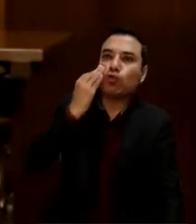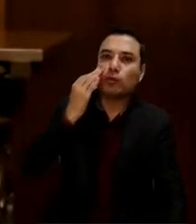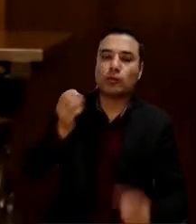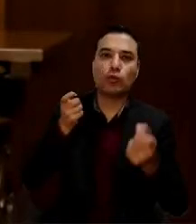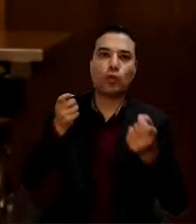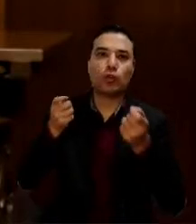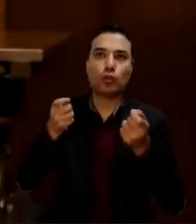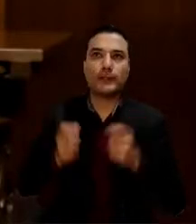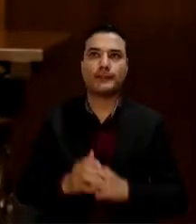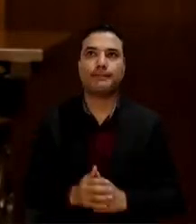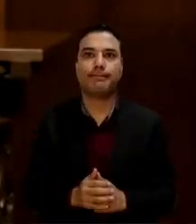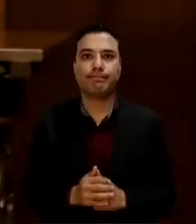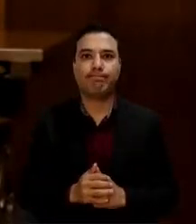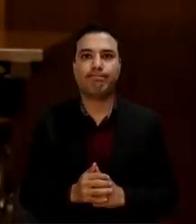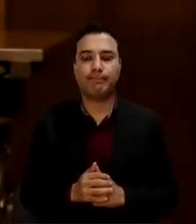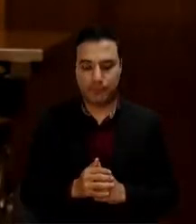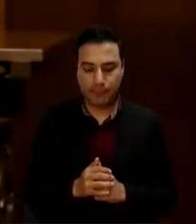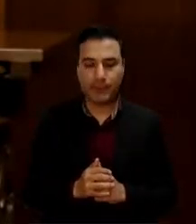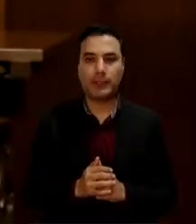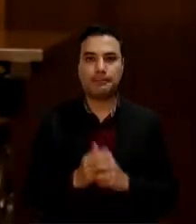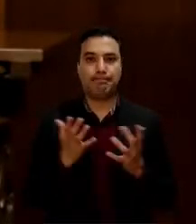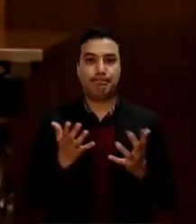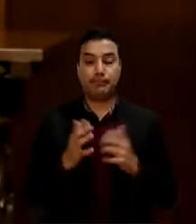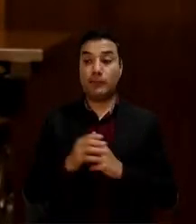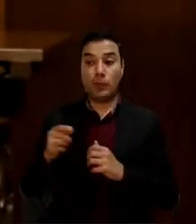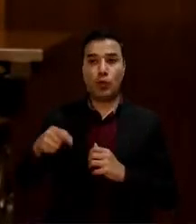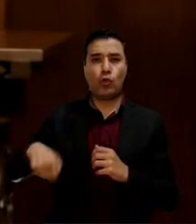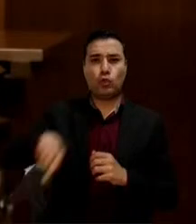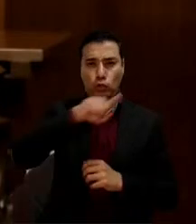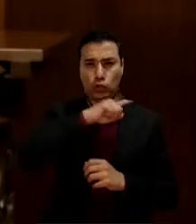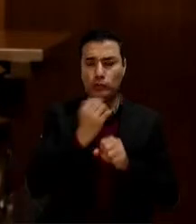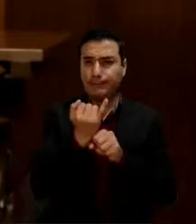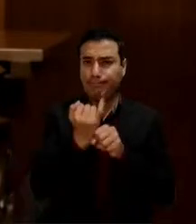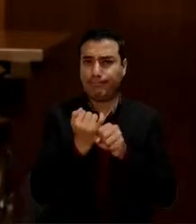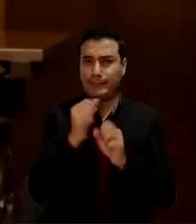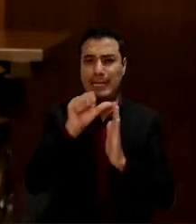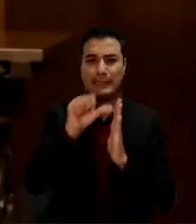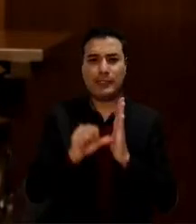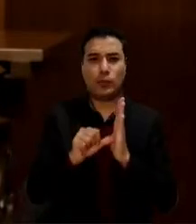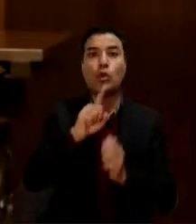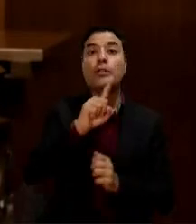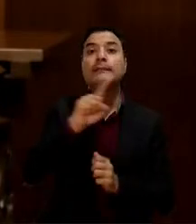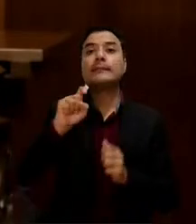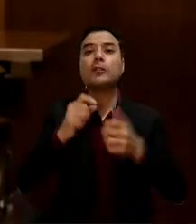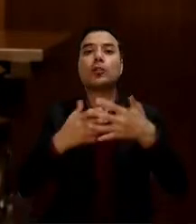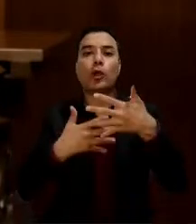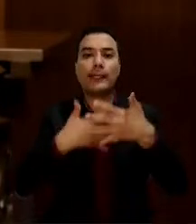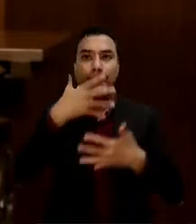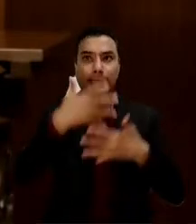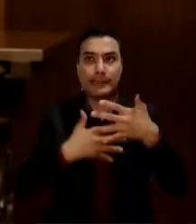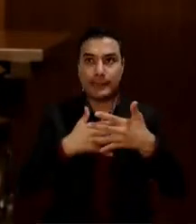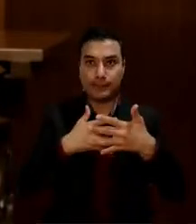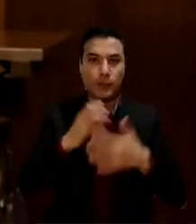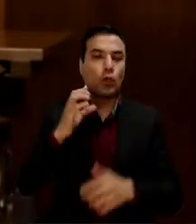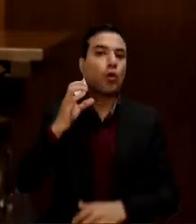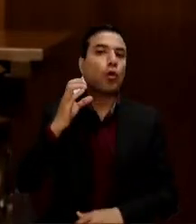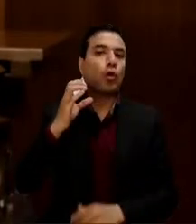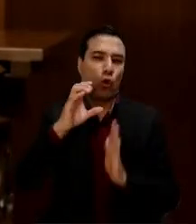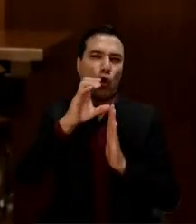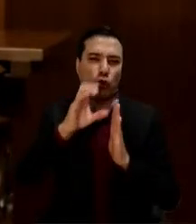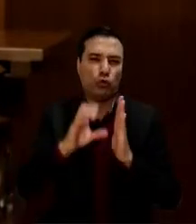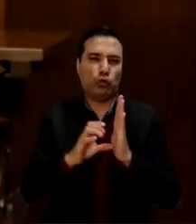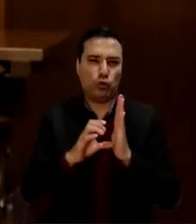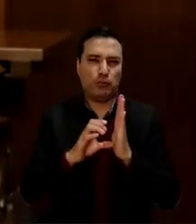Advertimos que de una revisión realizada al artículo 115 de la Constitución Política de los Estados Unidos